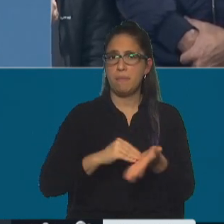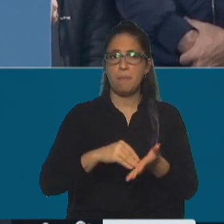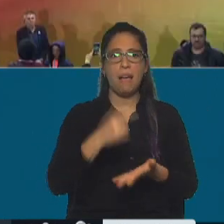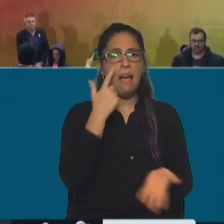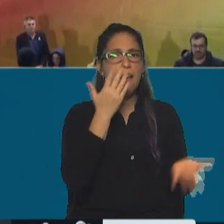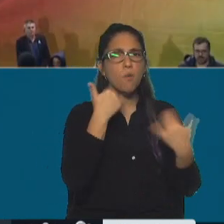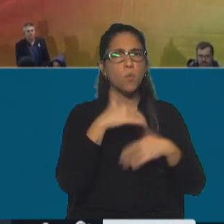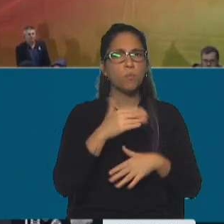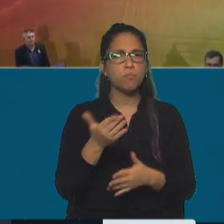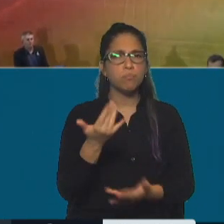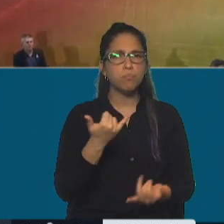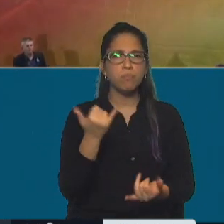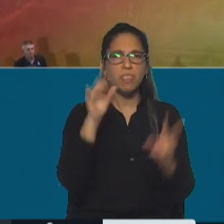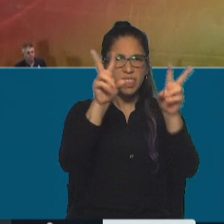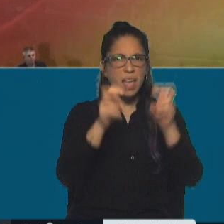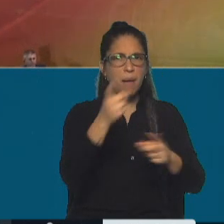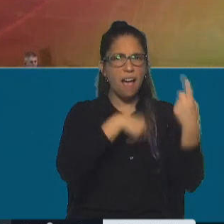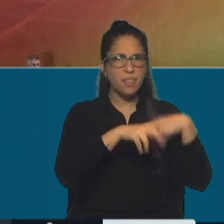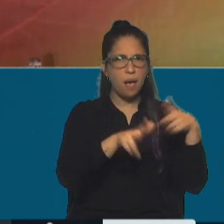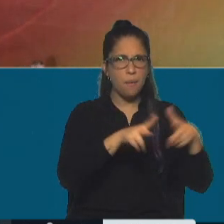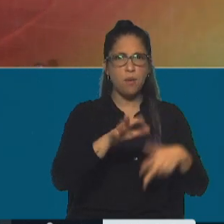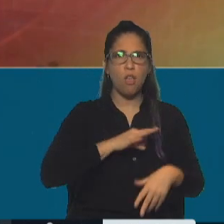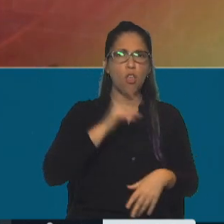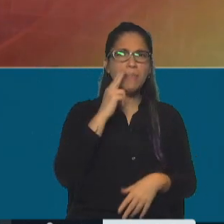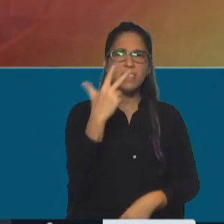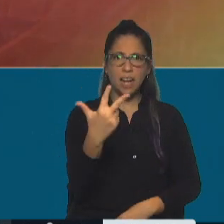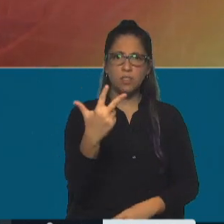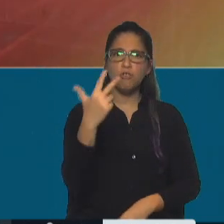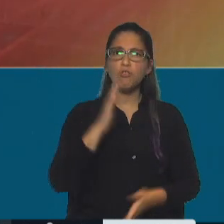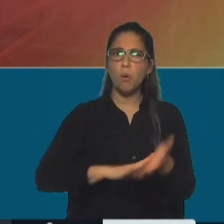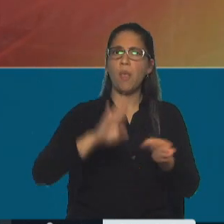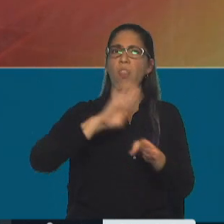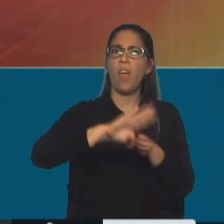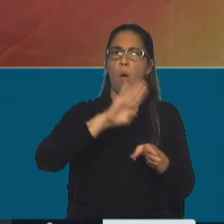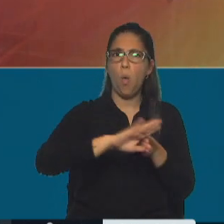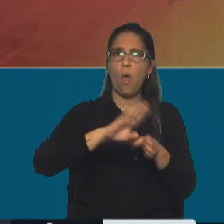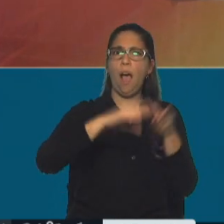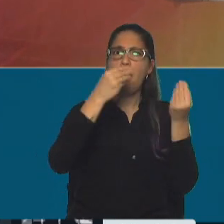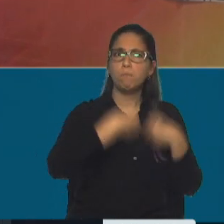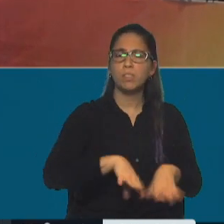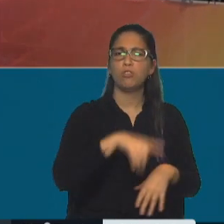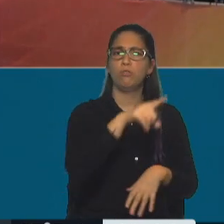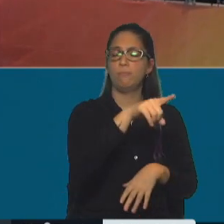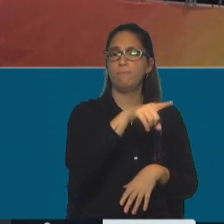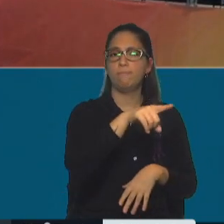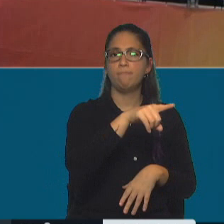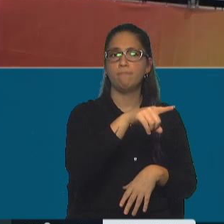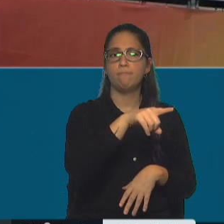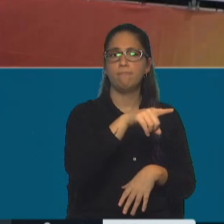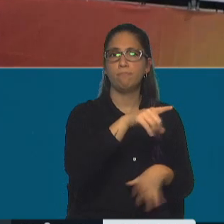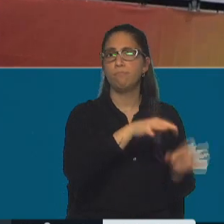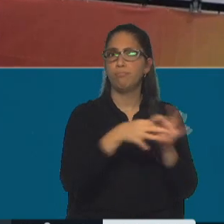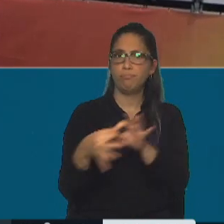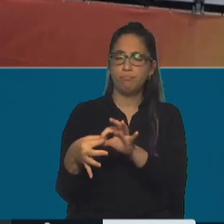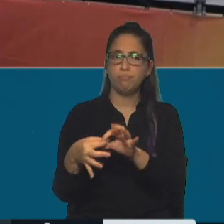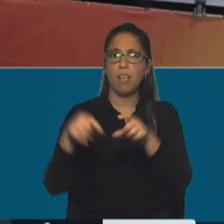un informe. A volver sobre un tema Dale. que vos decías 2003, bueno, Sí. el tema del endeudamiento, sin duda Muy ese bien. es uno de los grandes nexos de lo que tenemos en el